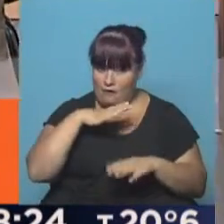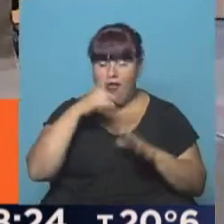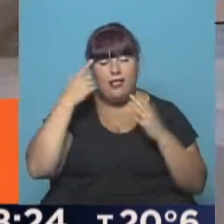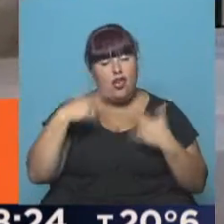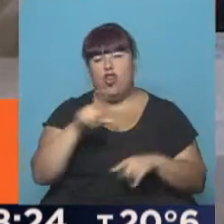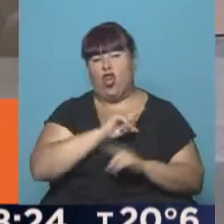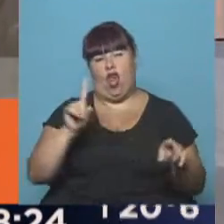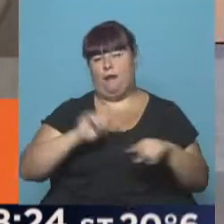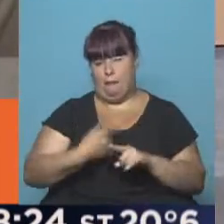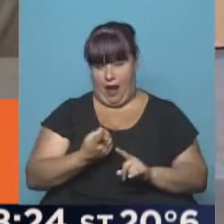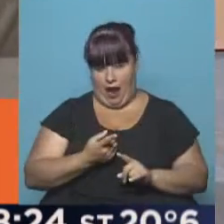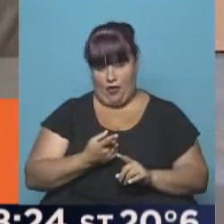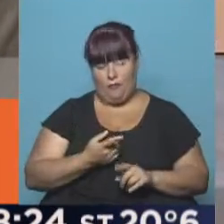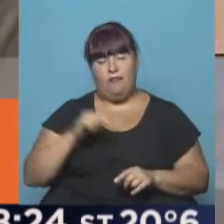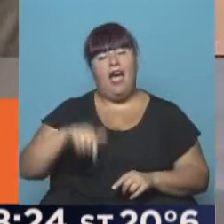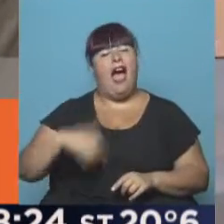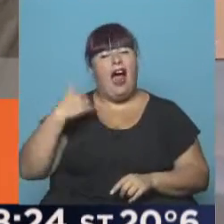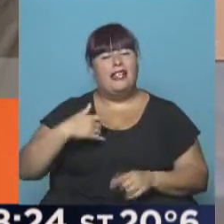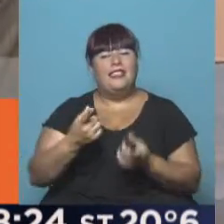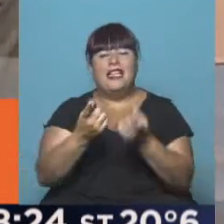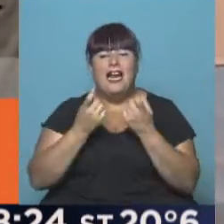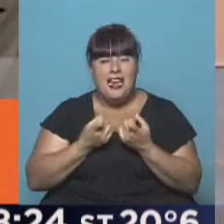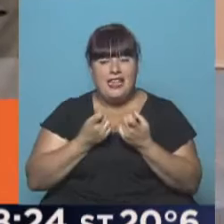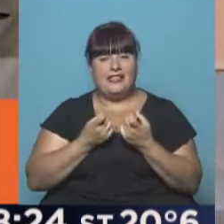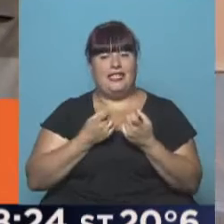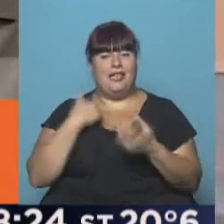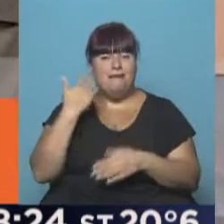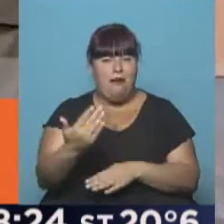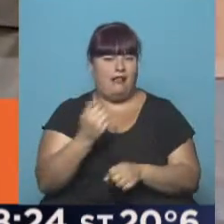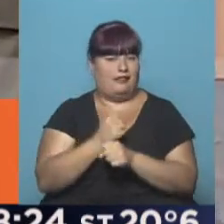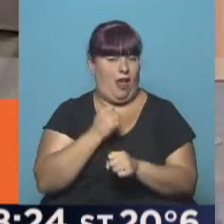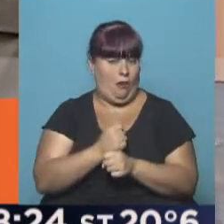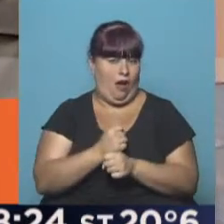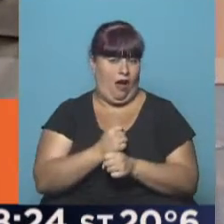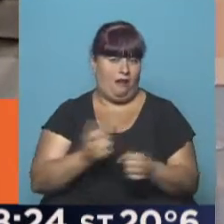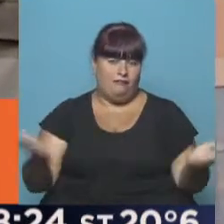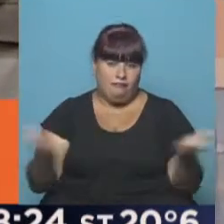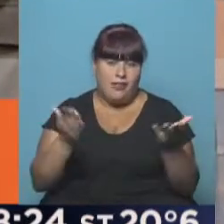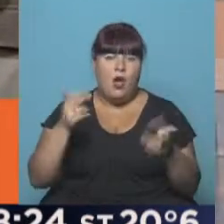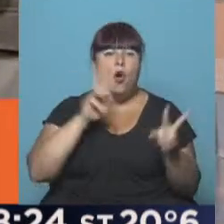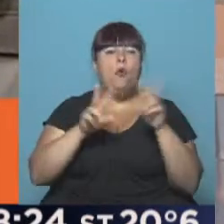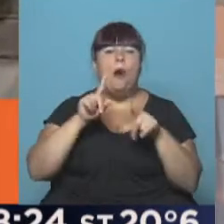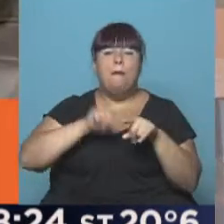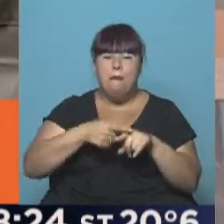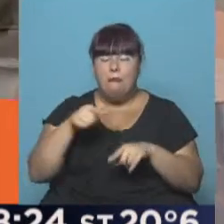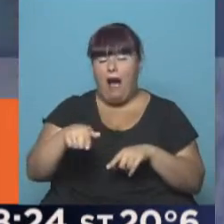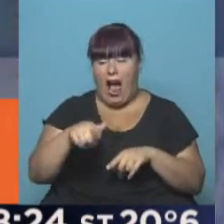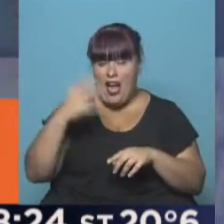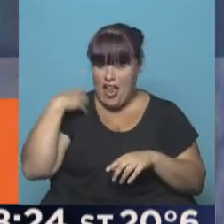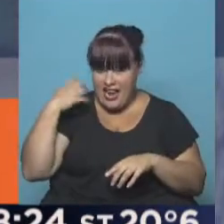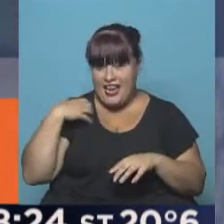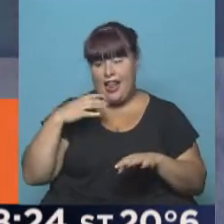se realice el paro en un país donde necesitamos que haya más trabajo realizar un paro general